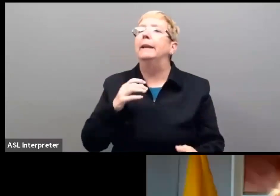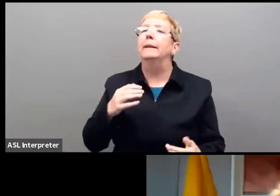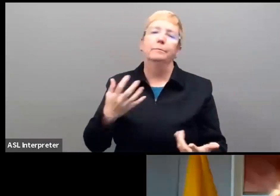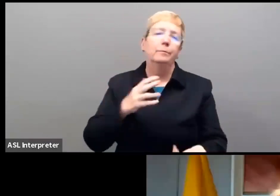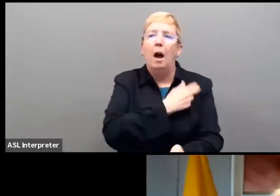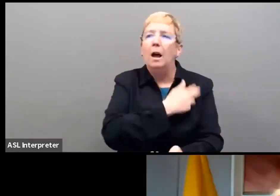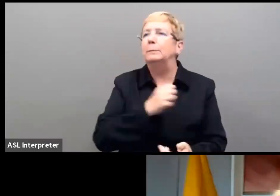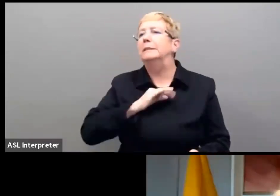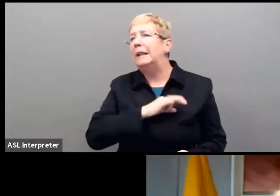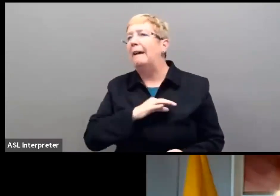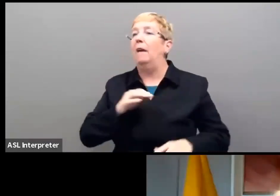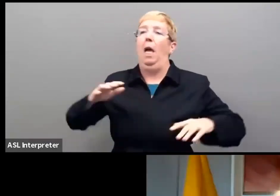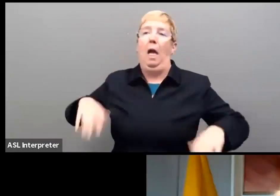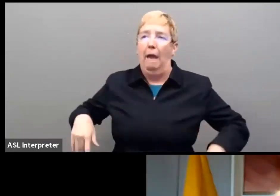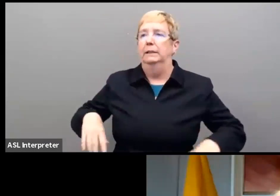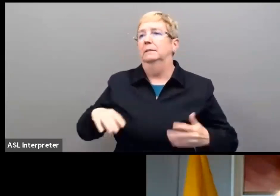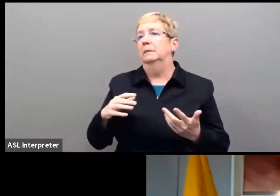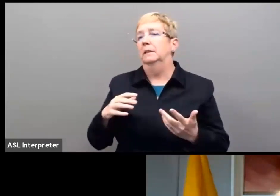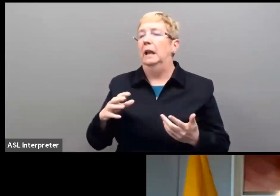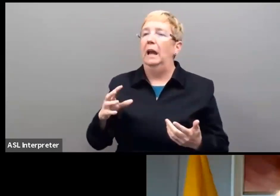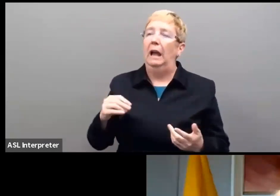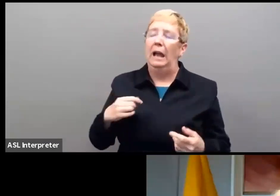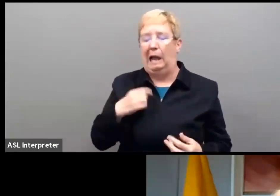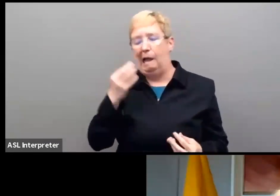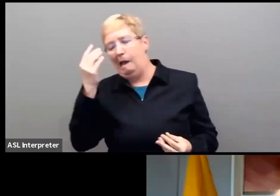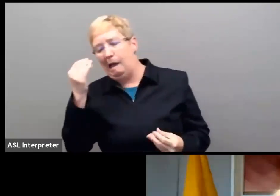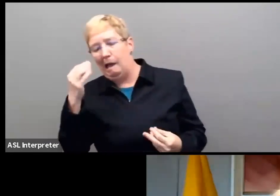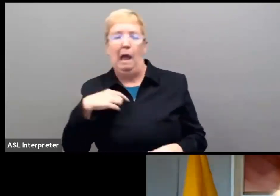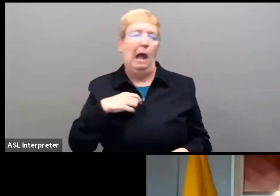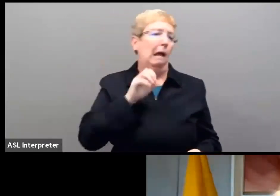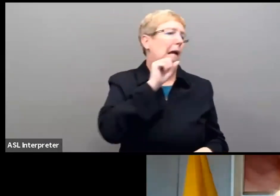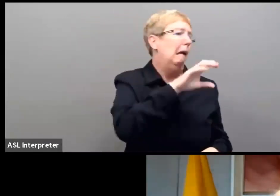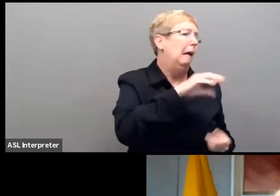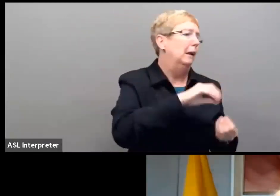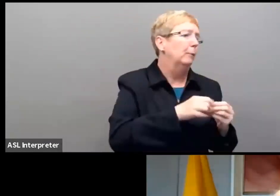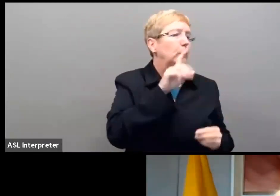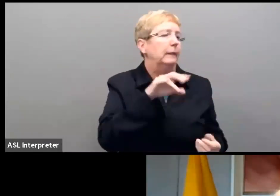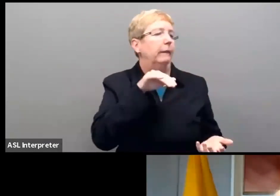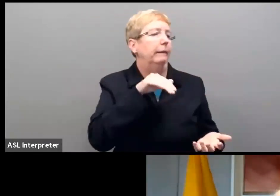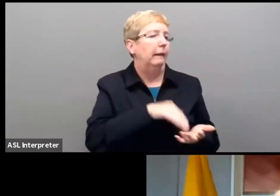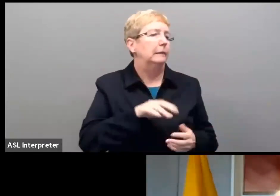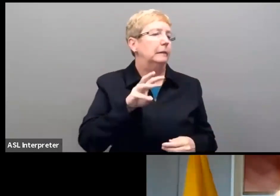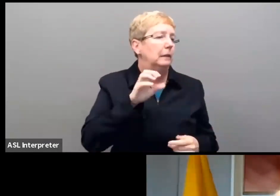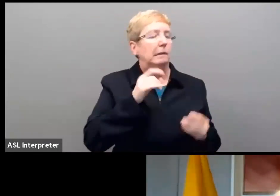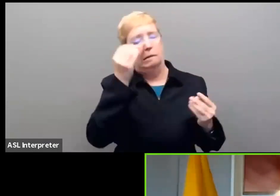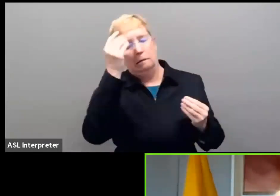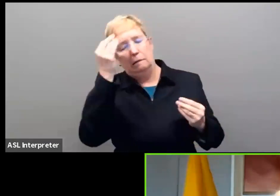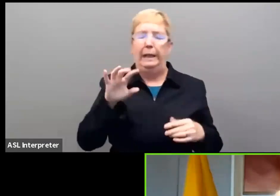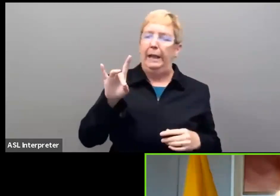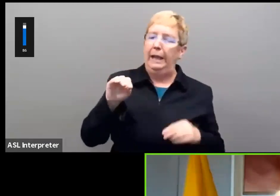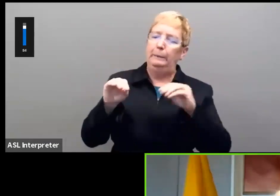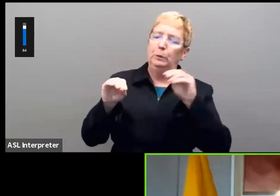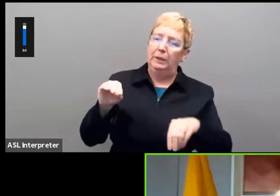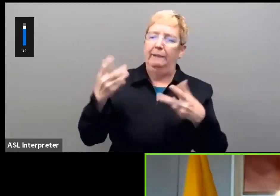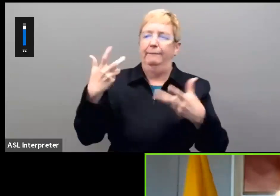Stephanie Muñiz con KOAT. KOAT, perdón, KOAT. Gracias, gobernadora. Gracias